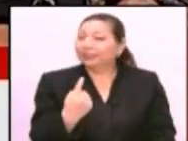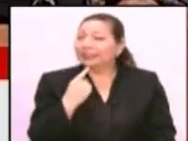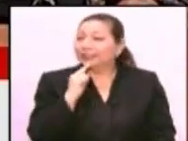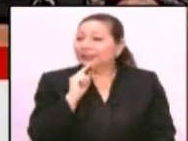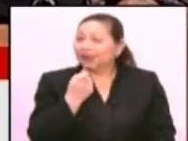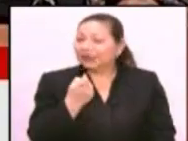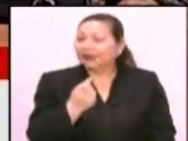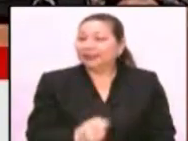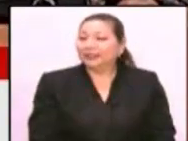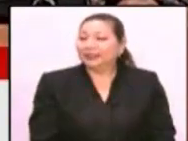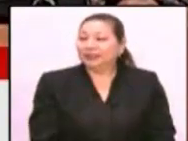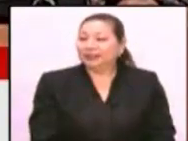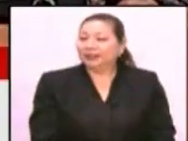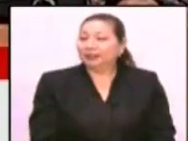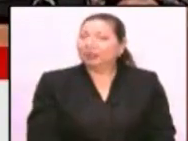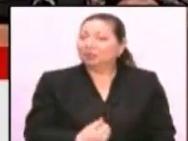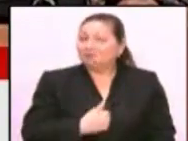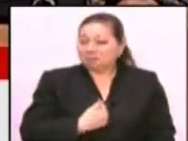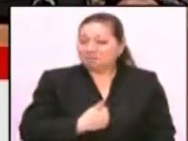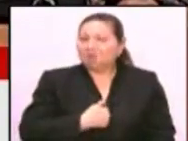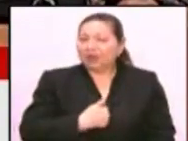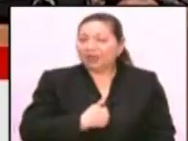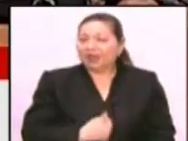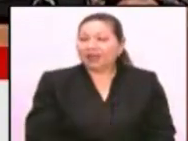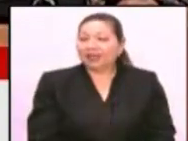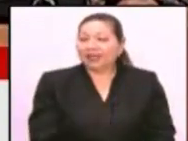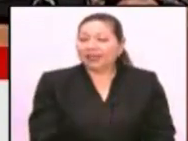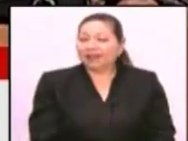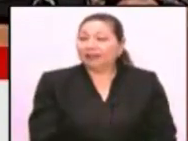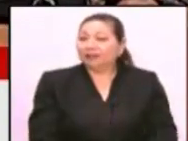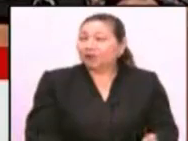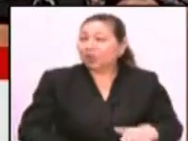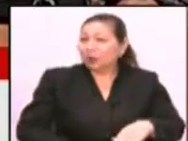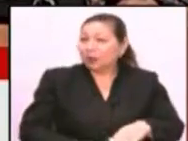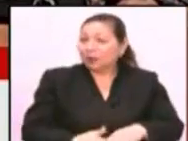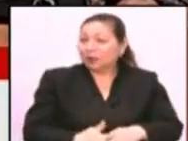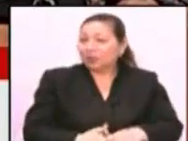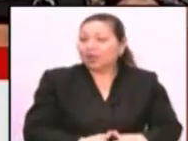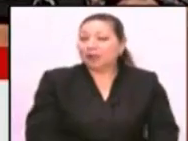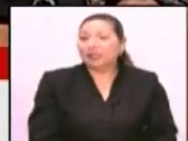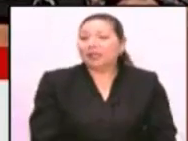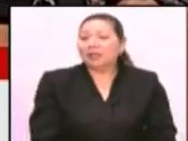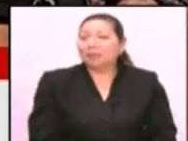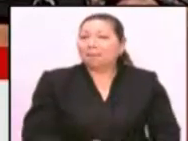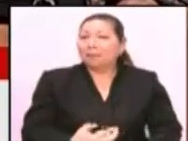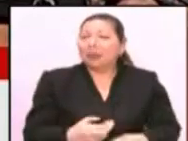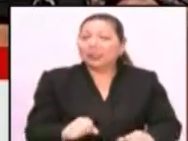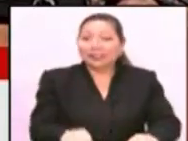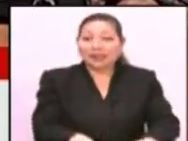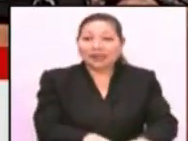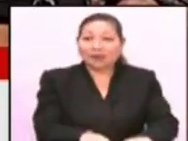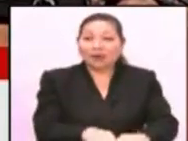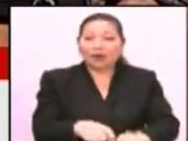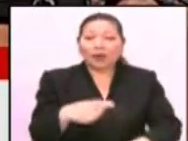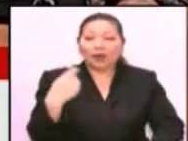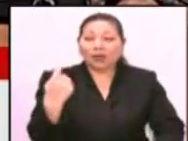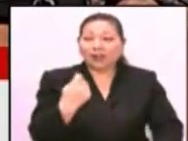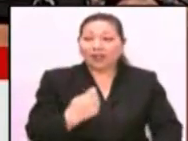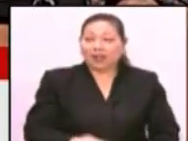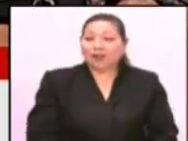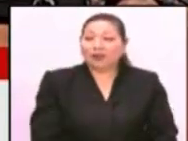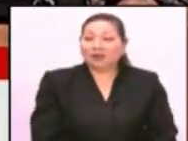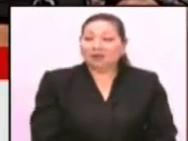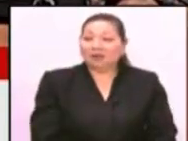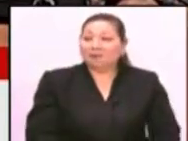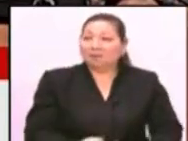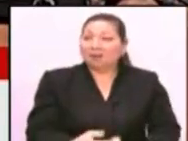sea autosostenible. Mire, acabamos de suscribir un convenio con Carubi, es un productor de zapatos en Trujillo, que